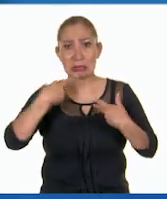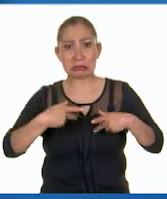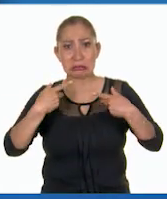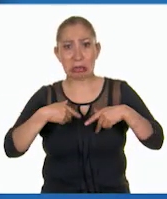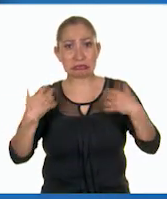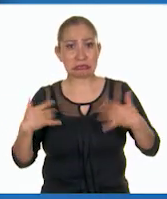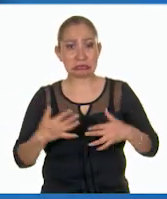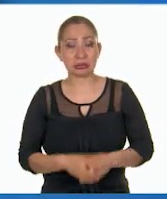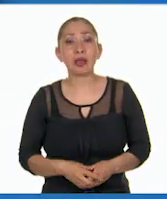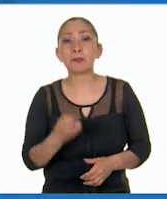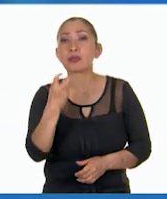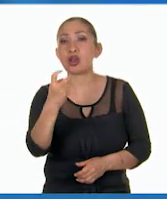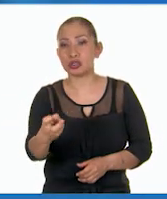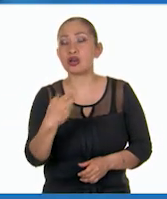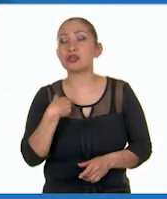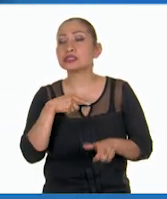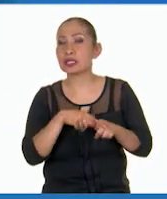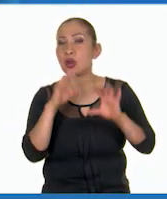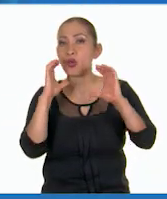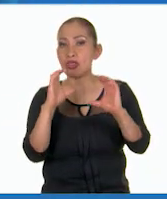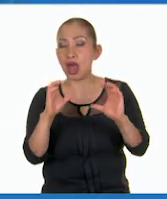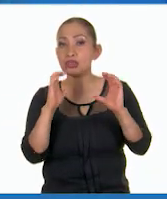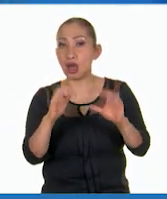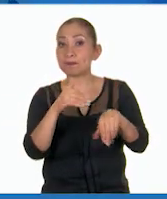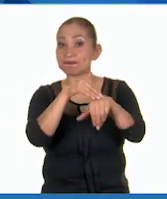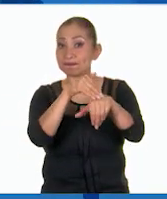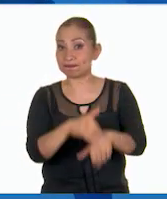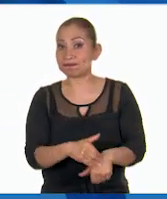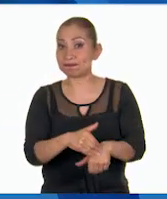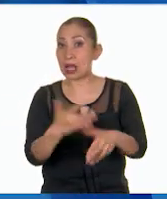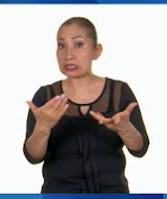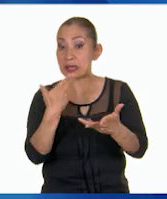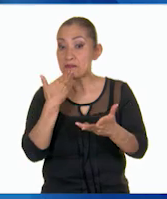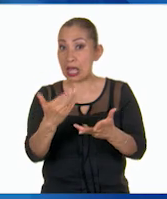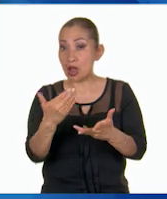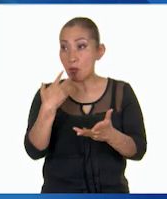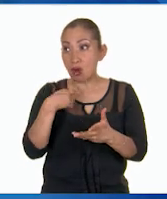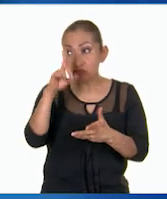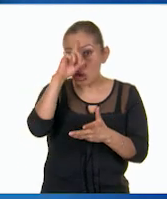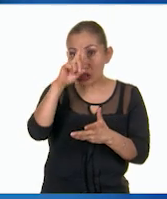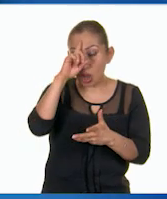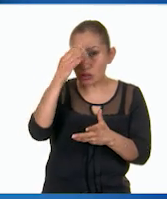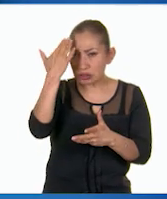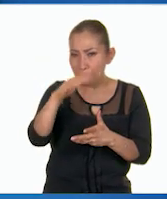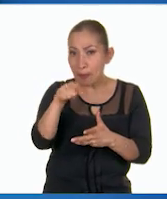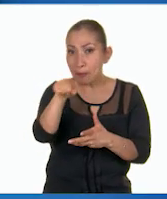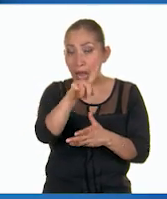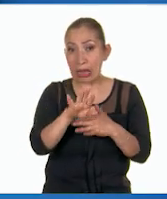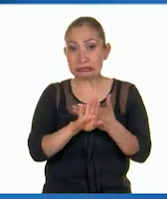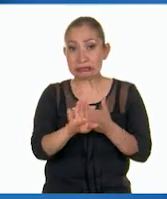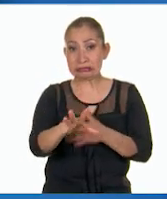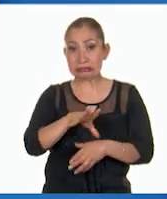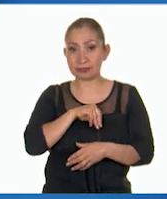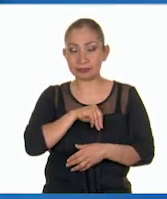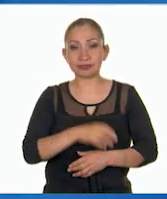las personas. Por eso hay que continuar cuidándonos siguiendo las buenas prácticas que ya todos conocemos para evitar contagiarnos.